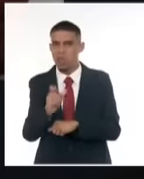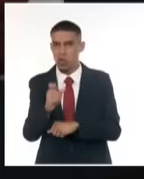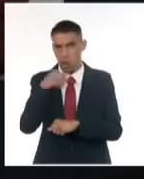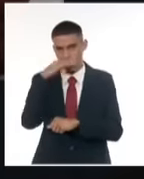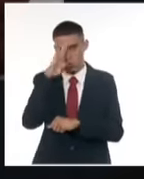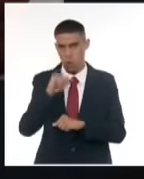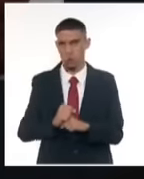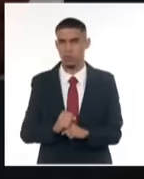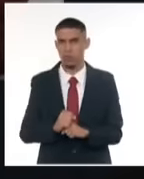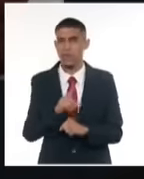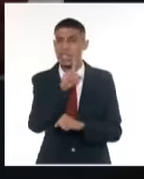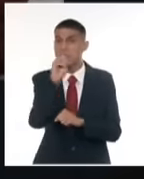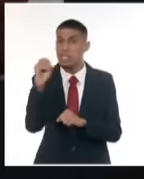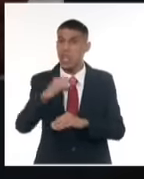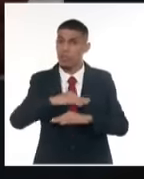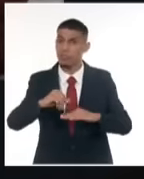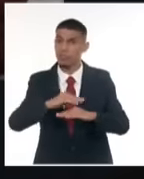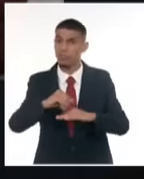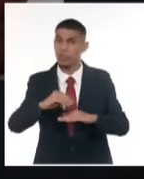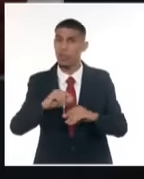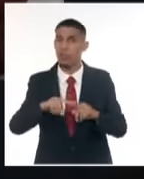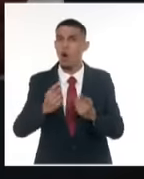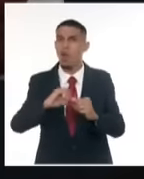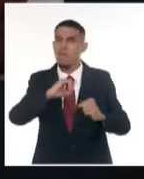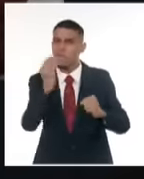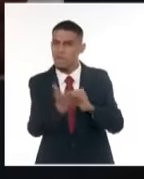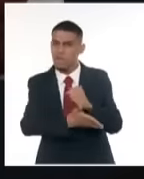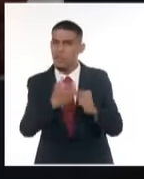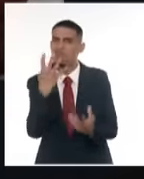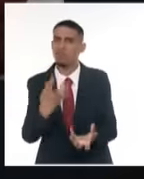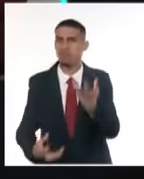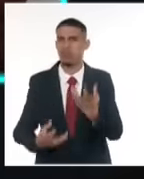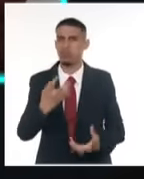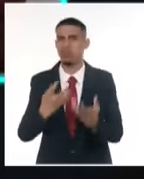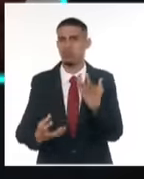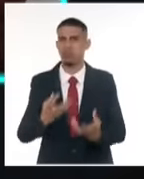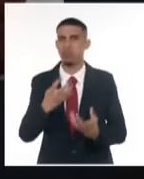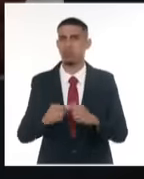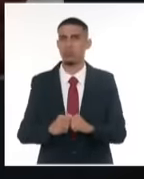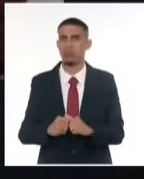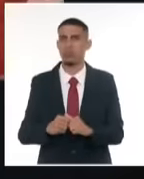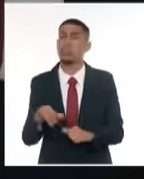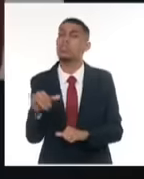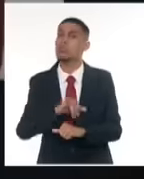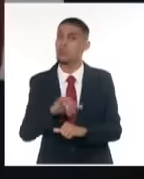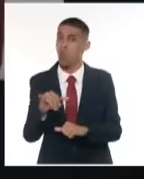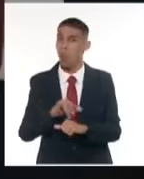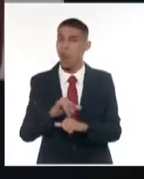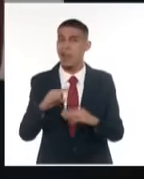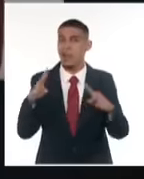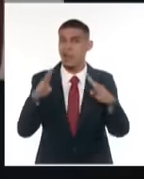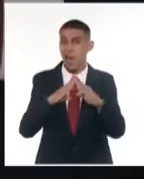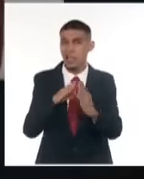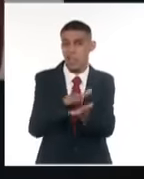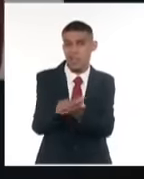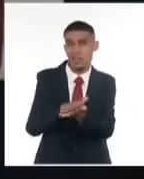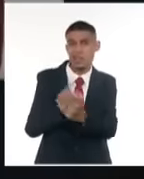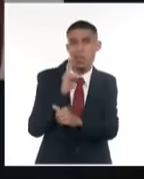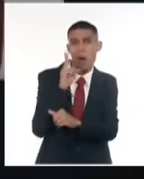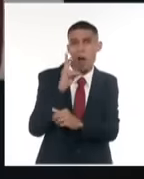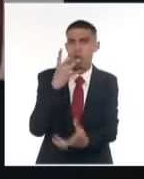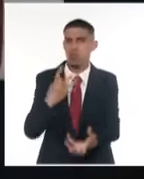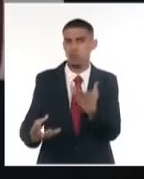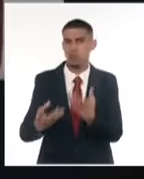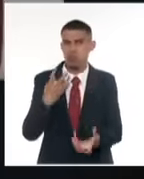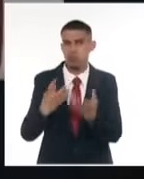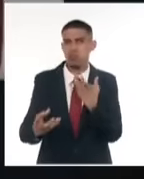$100 por la quema de cañaveral y $200 por la quema de casas de tapado de tabaco, que me mantuviera